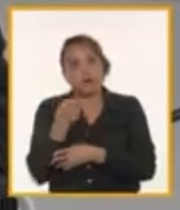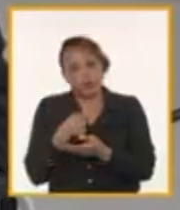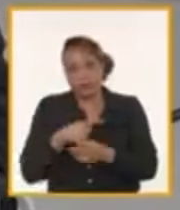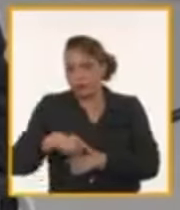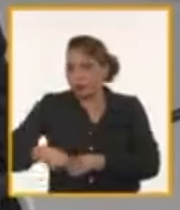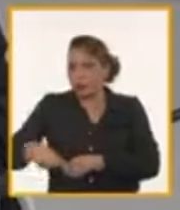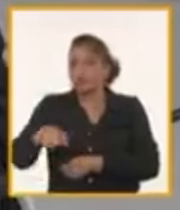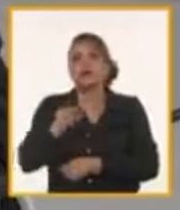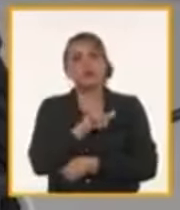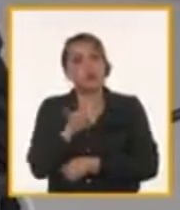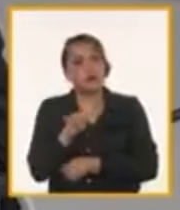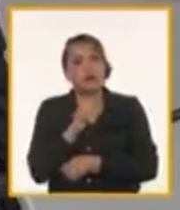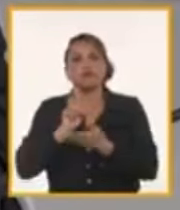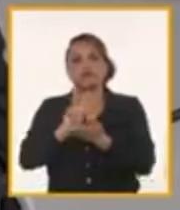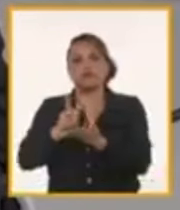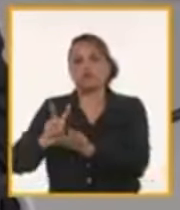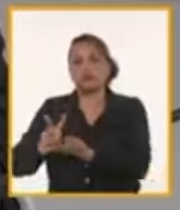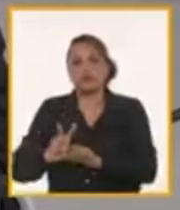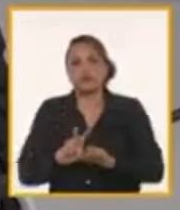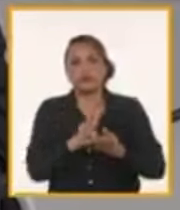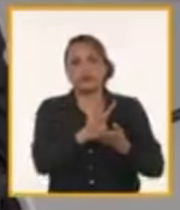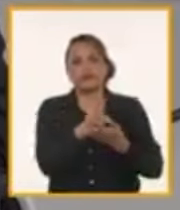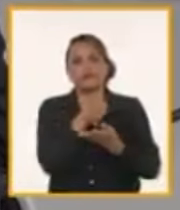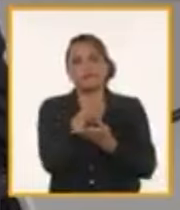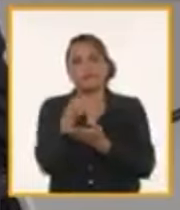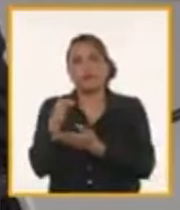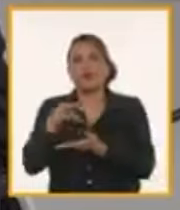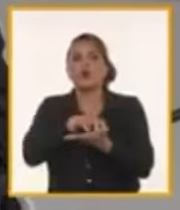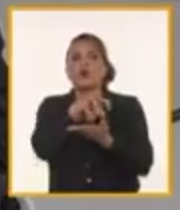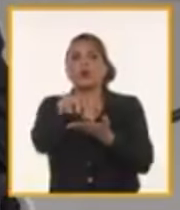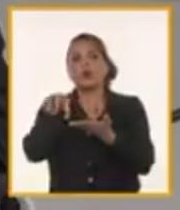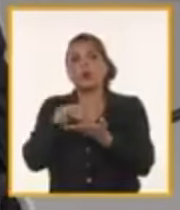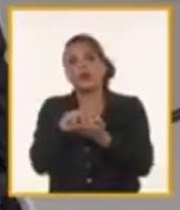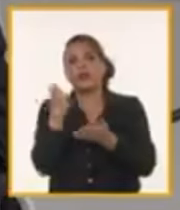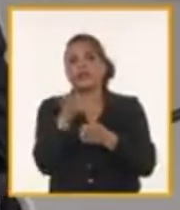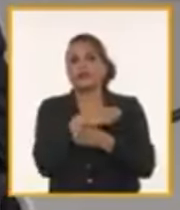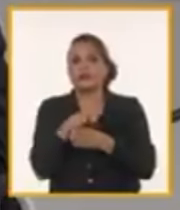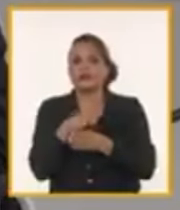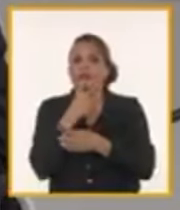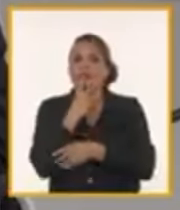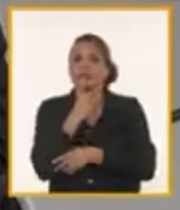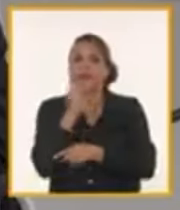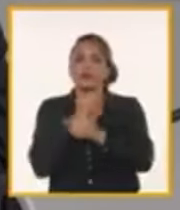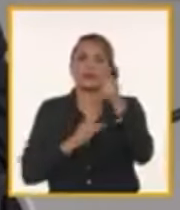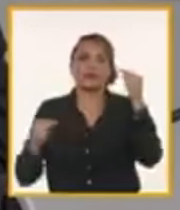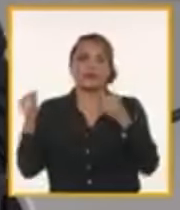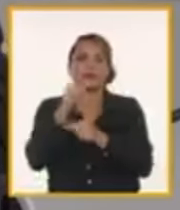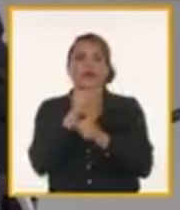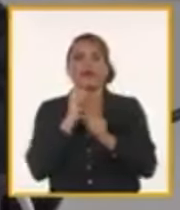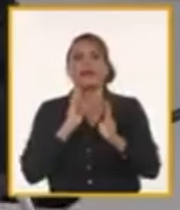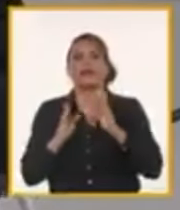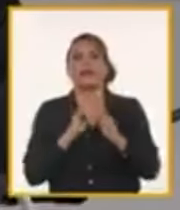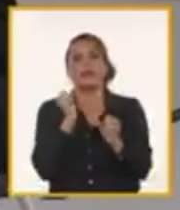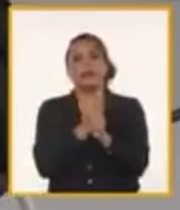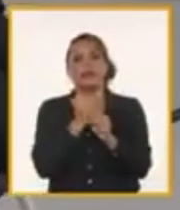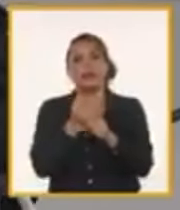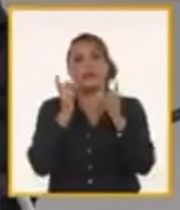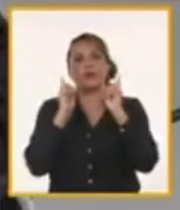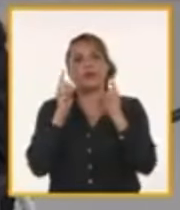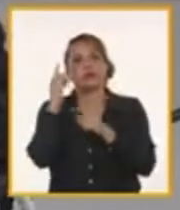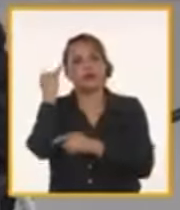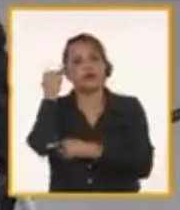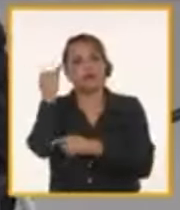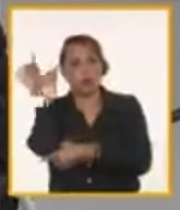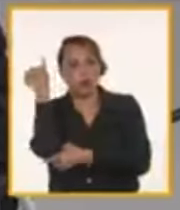y hemos trabajado fundamentalmente Endo algunas prioridades en materia de trabajo político ideológico o sea